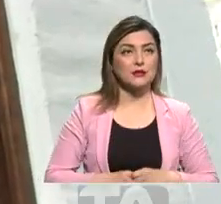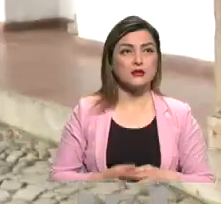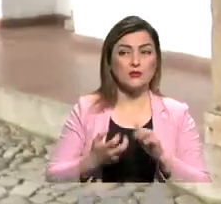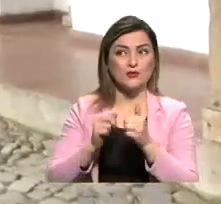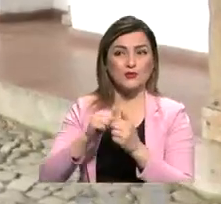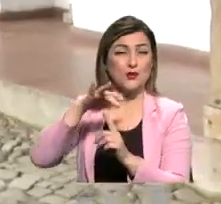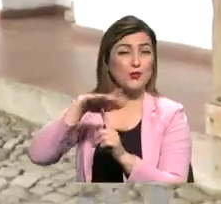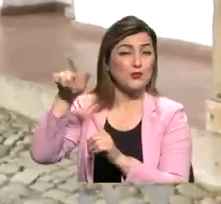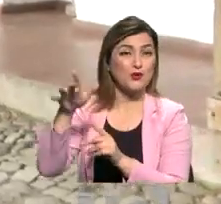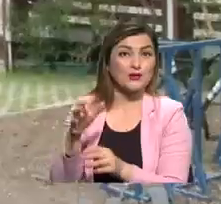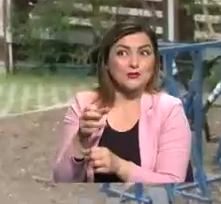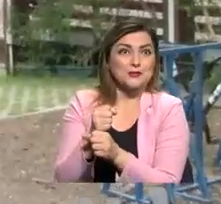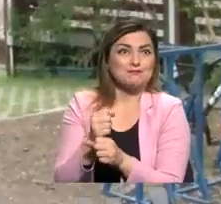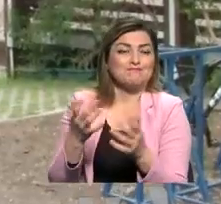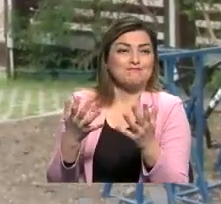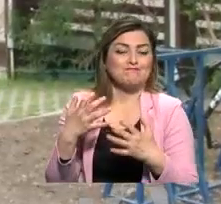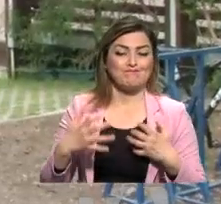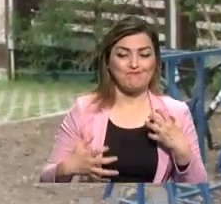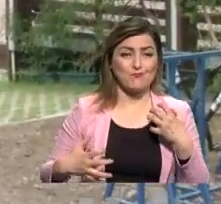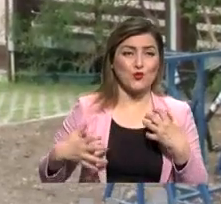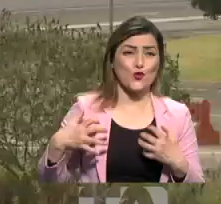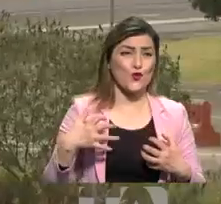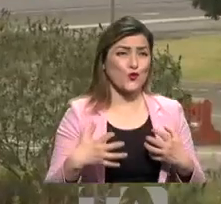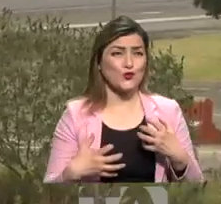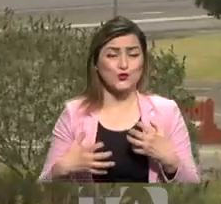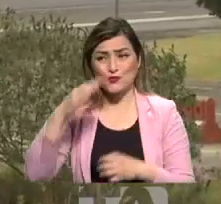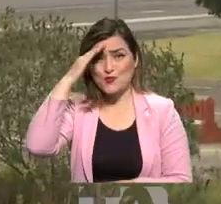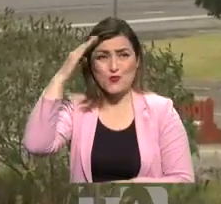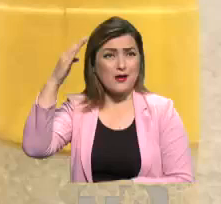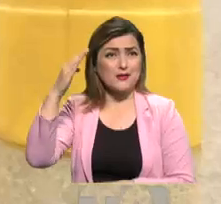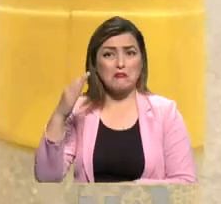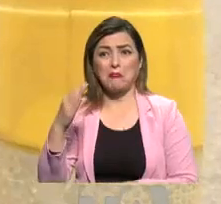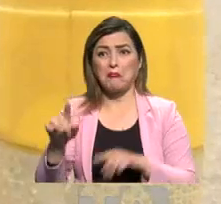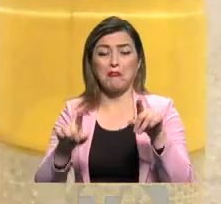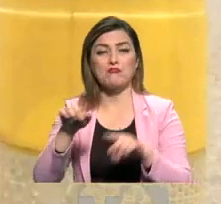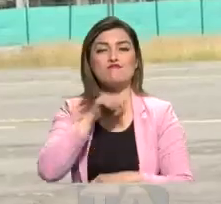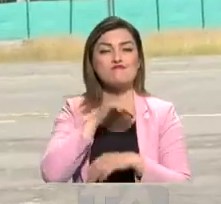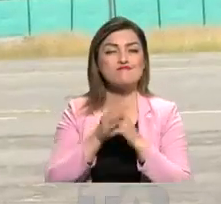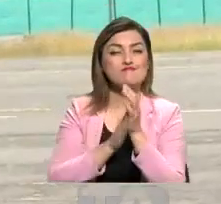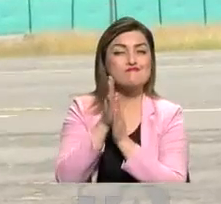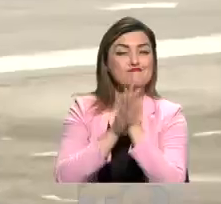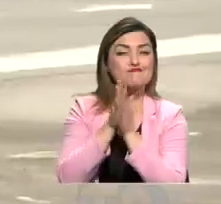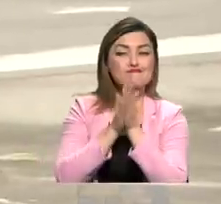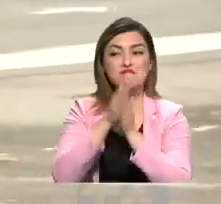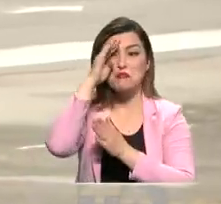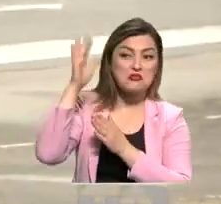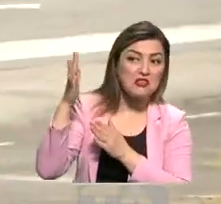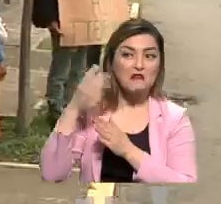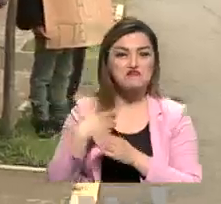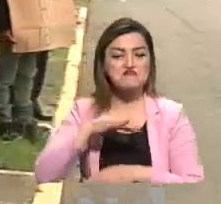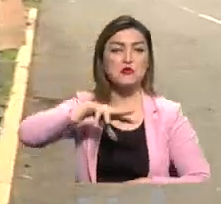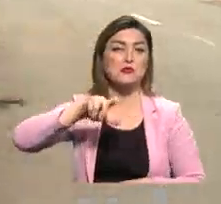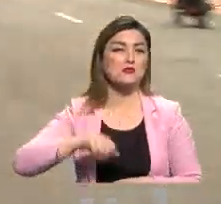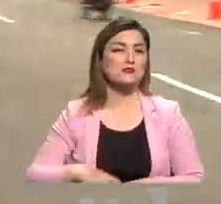en algunas ocasiones han mostrado su malestar con esta disposición, pues aseguran que los delincuentes aprovechan que hay menos guardias para